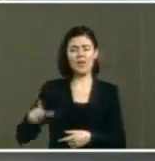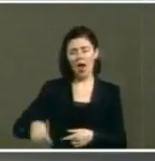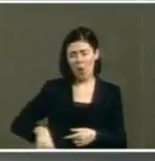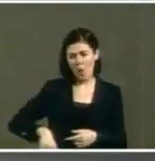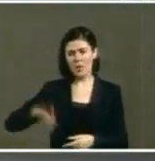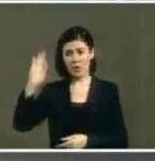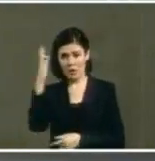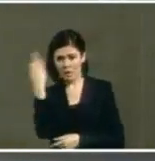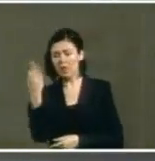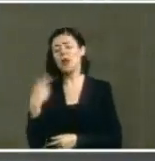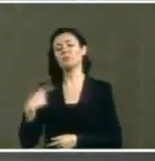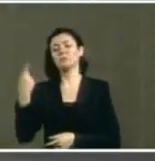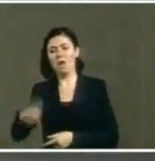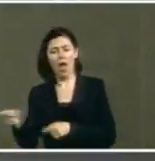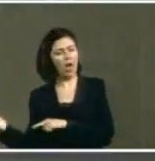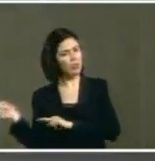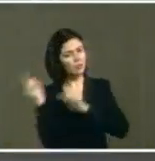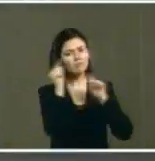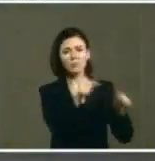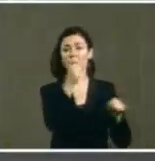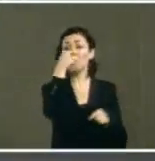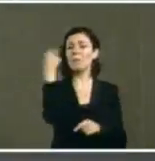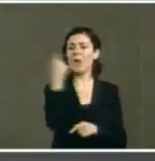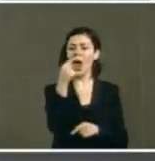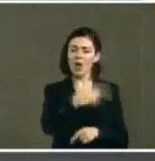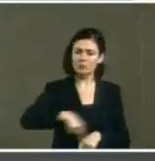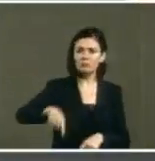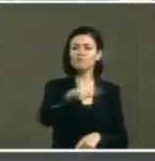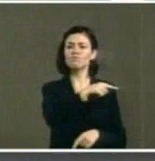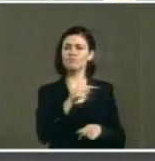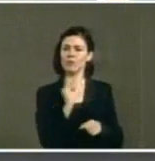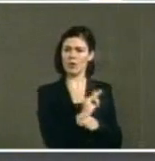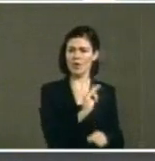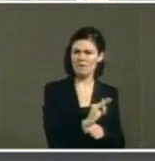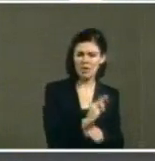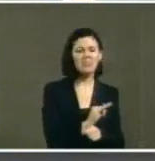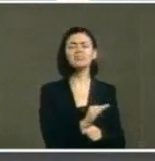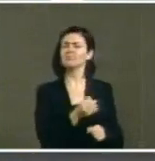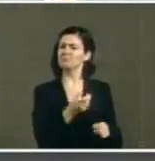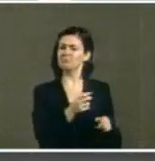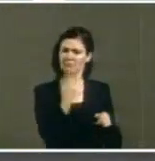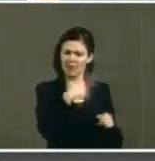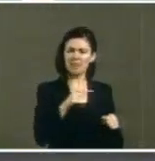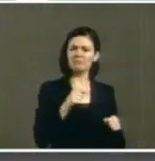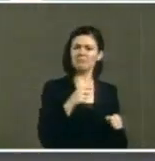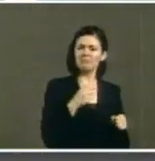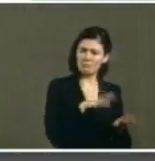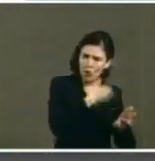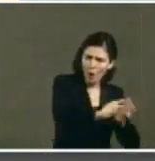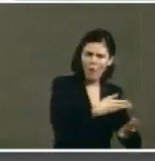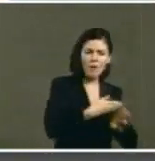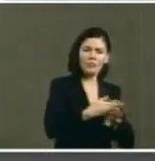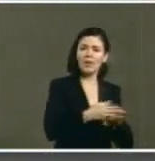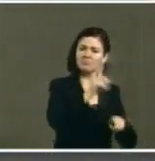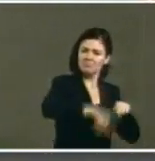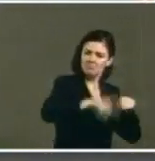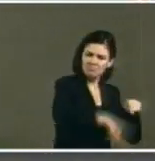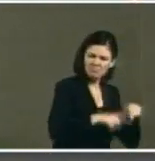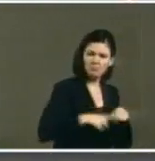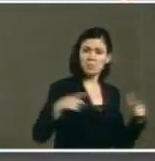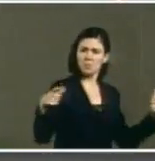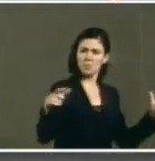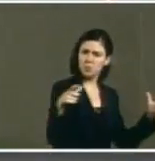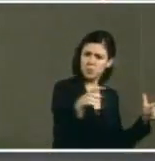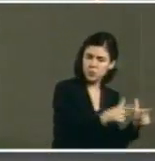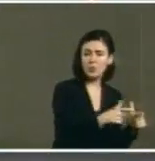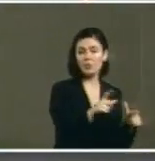implementado y que ha golpeado contundentemente a ambas bandas criminales, pero que no ha logrado aún reducir